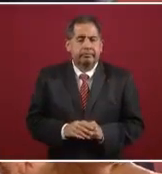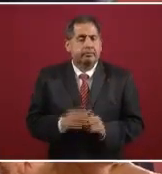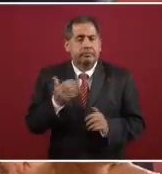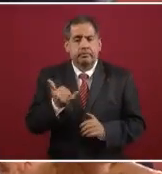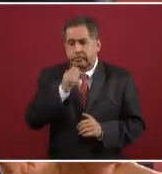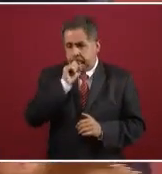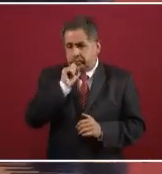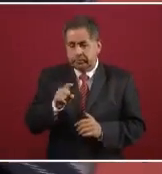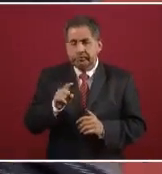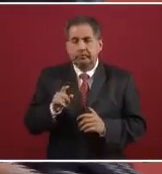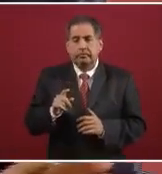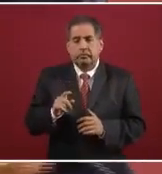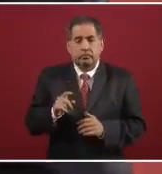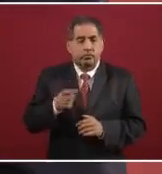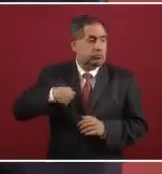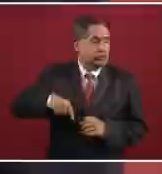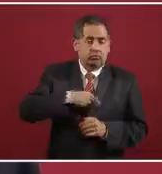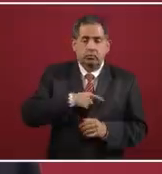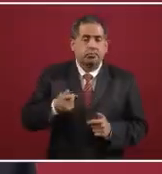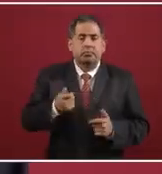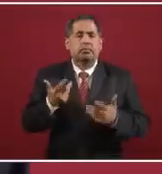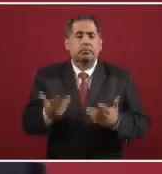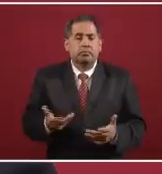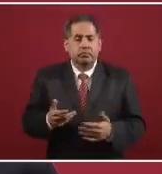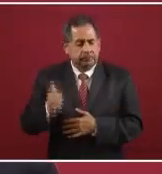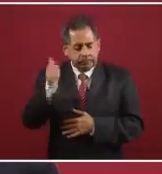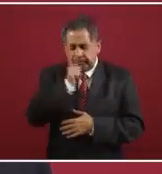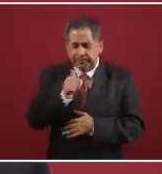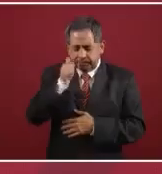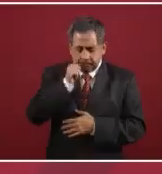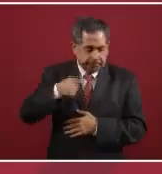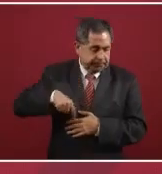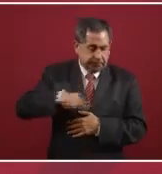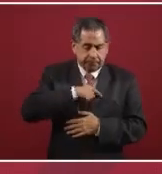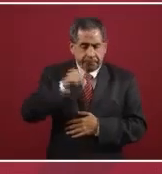y lo que hacemos siempre